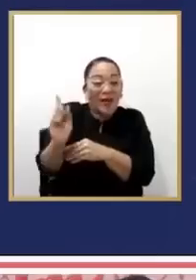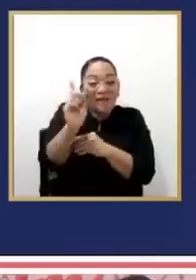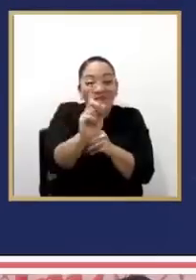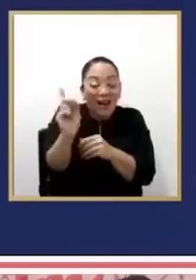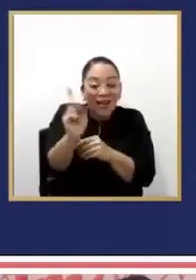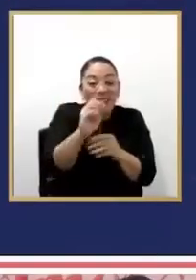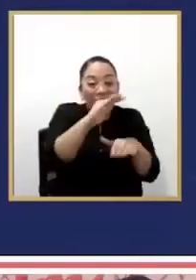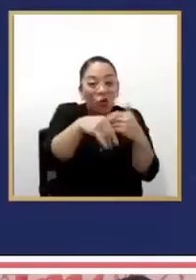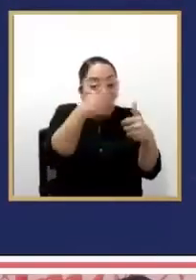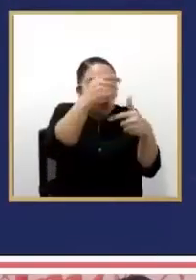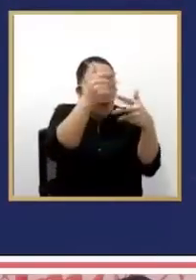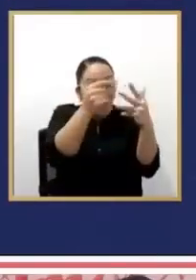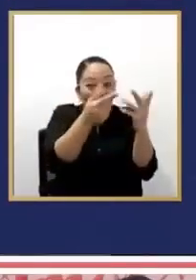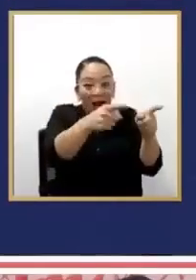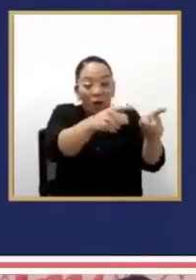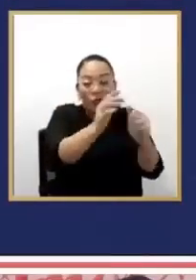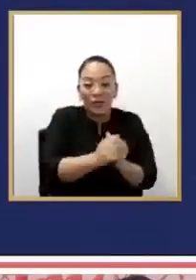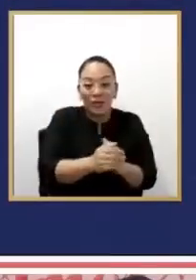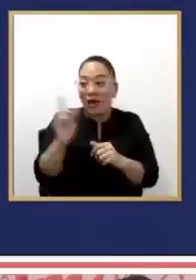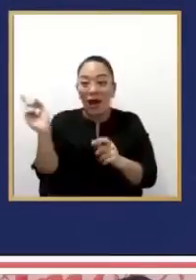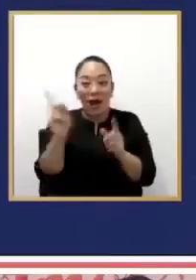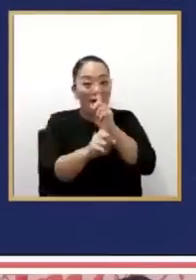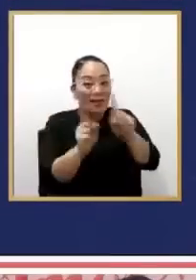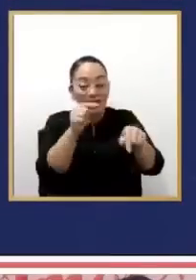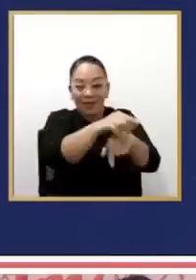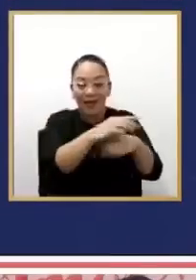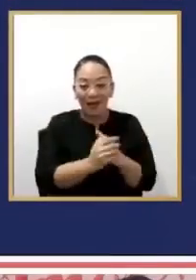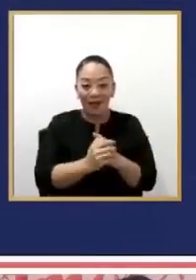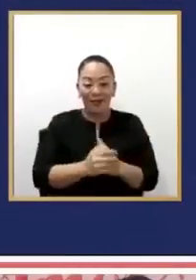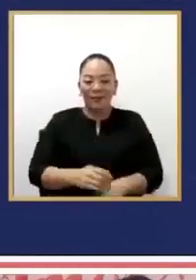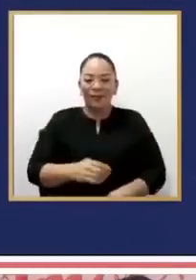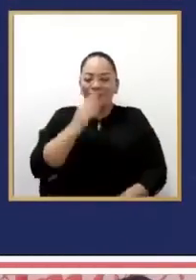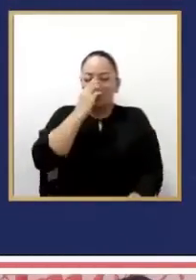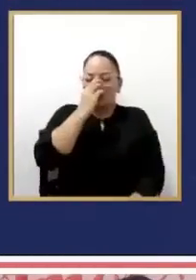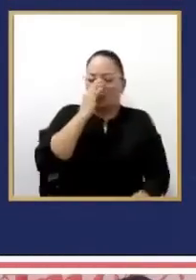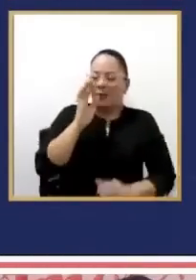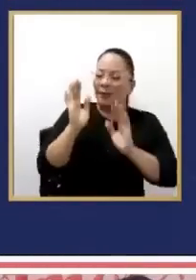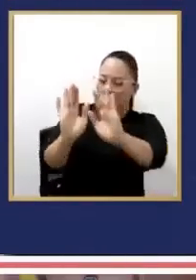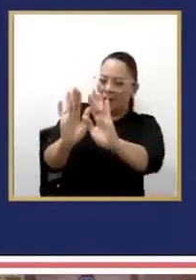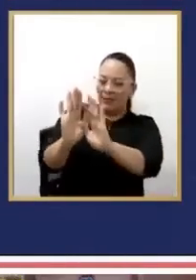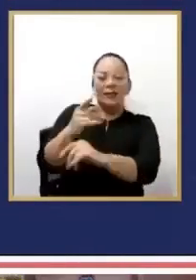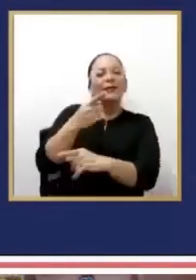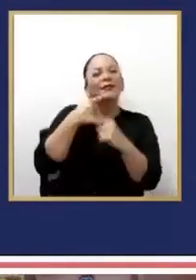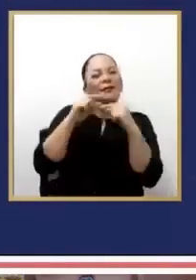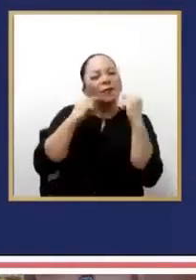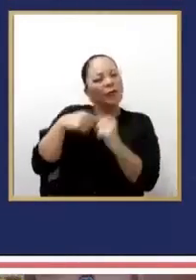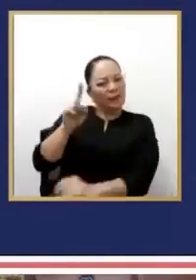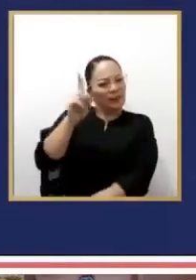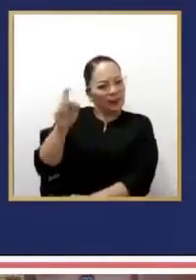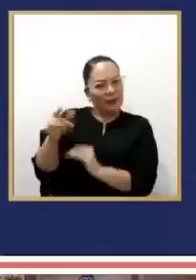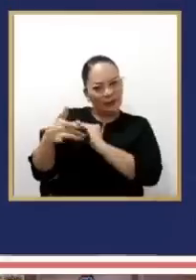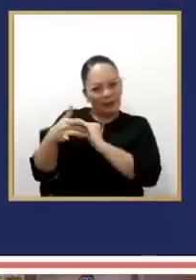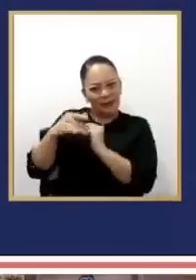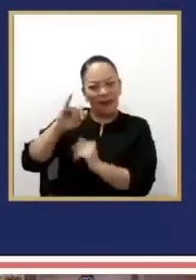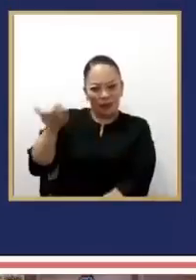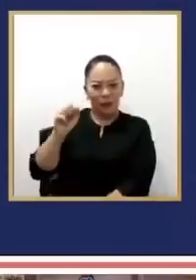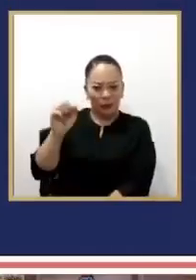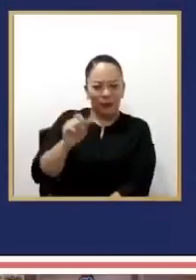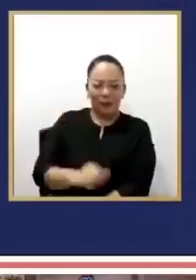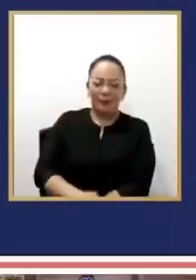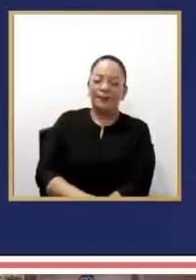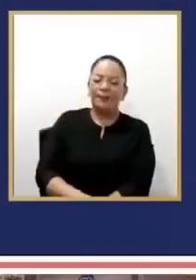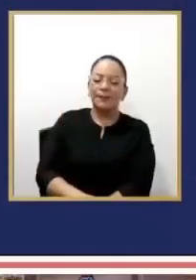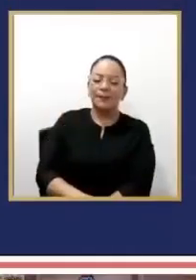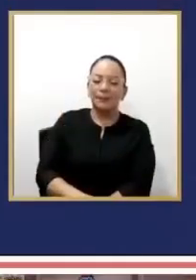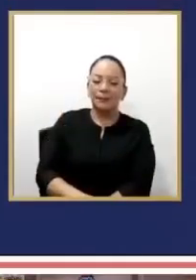estas causas. Y ahí están apersonados. Pero aquí hay una pregunta técnica, don José, y Sí, por eso señor. usted es